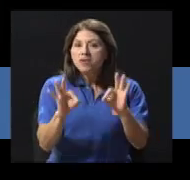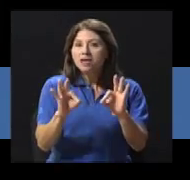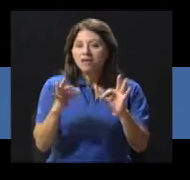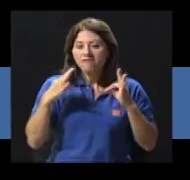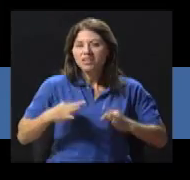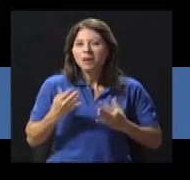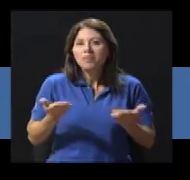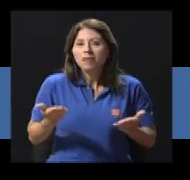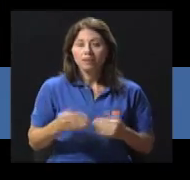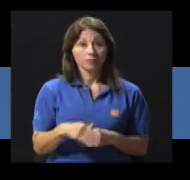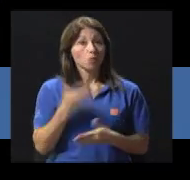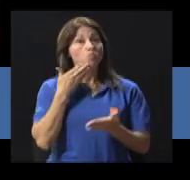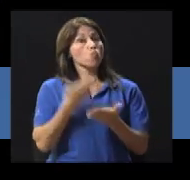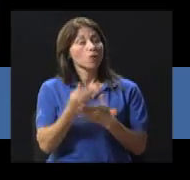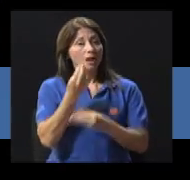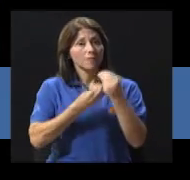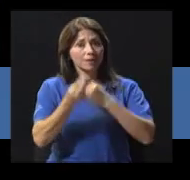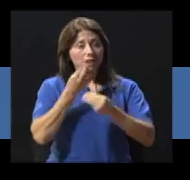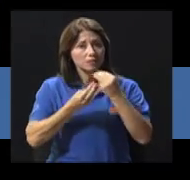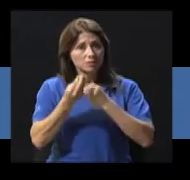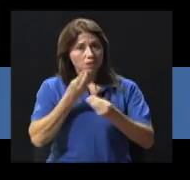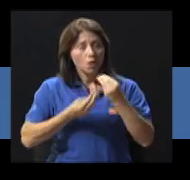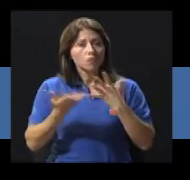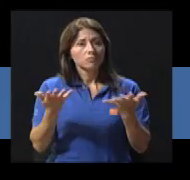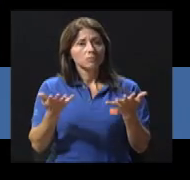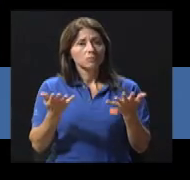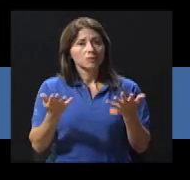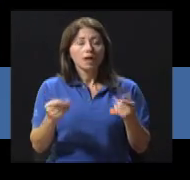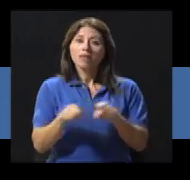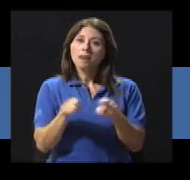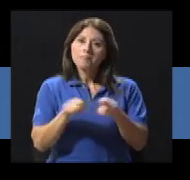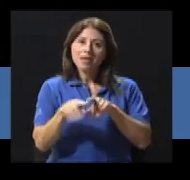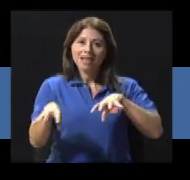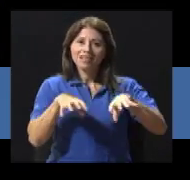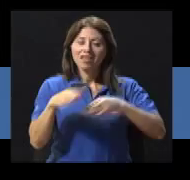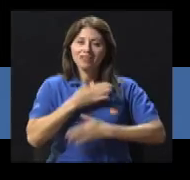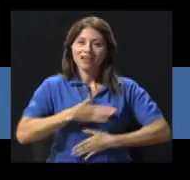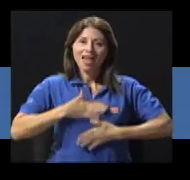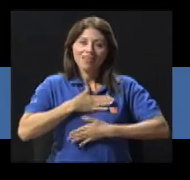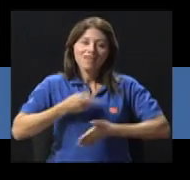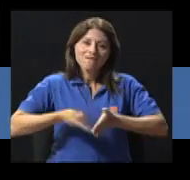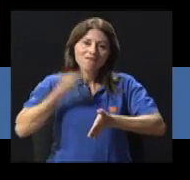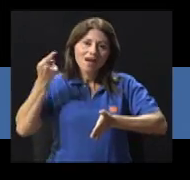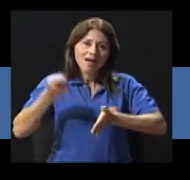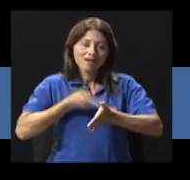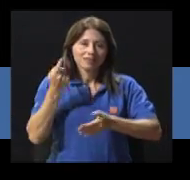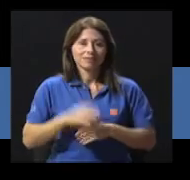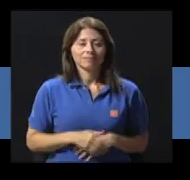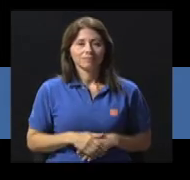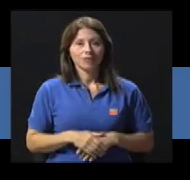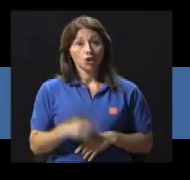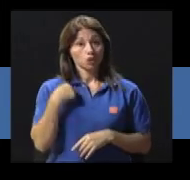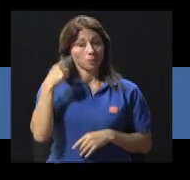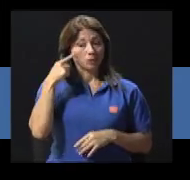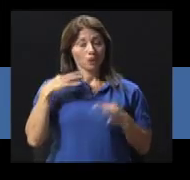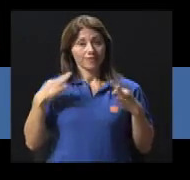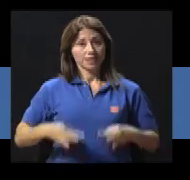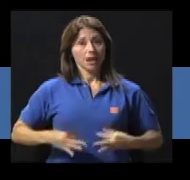envejecer bien y físicamente? Una buena alimentación y creo que ciertas actividades recreativas de vez en